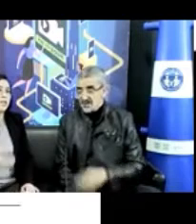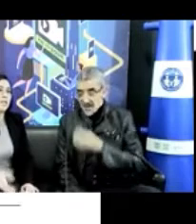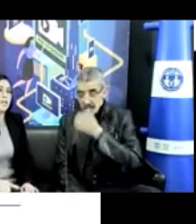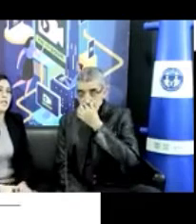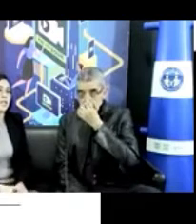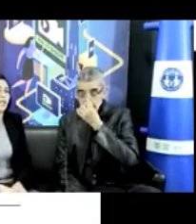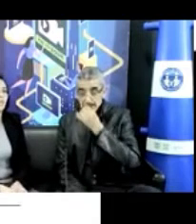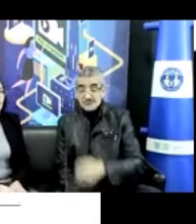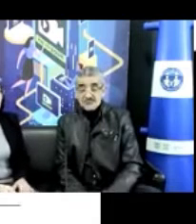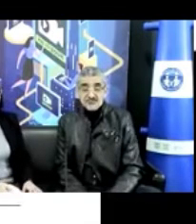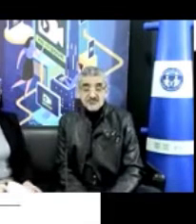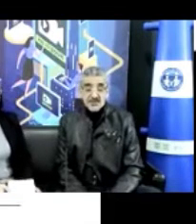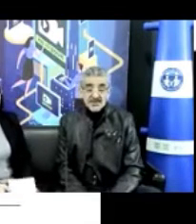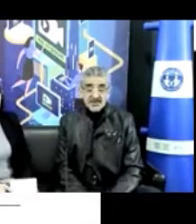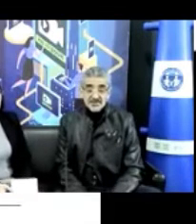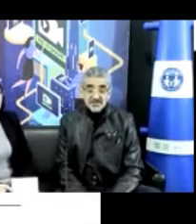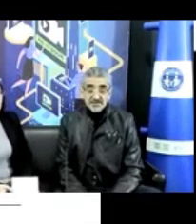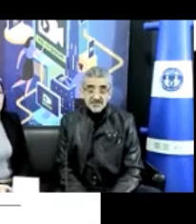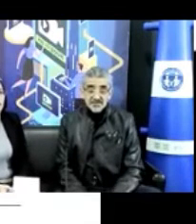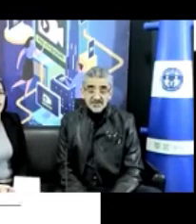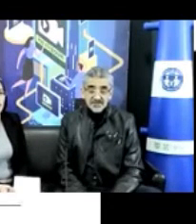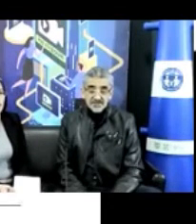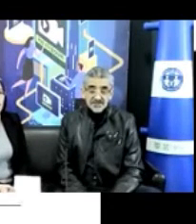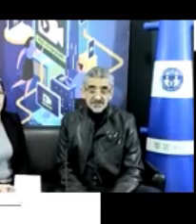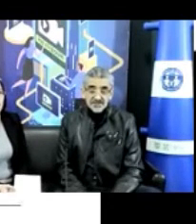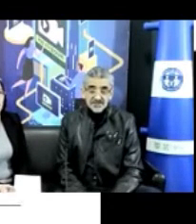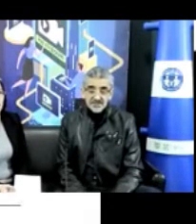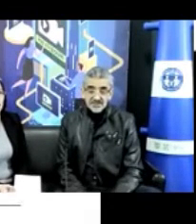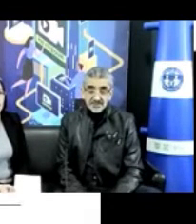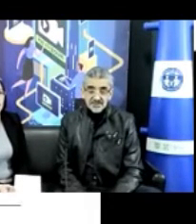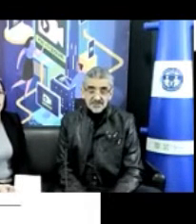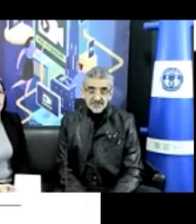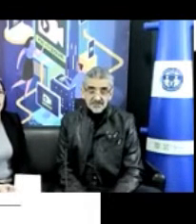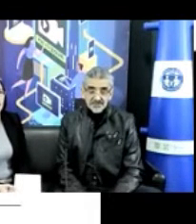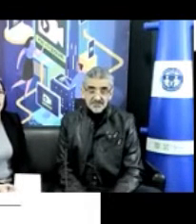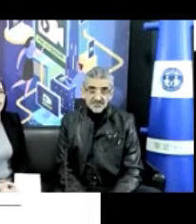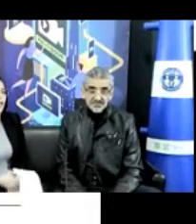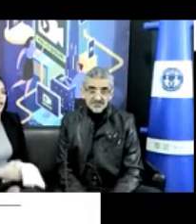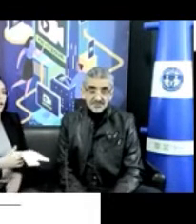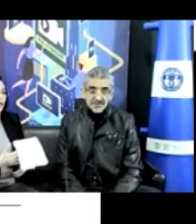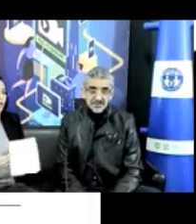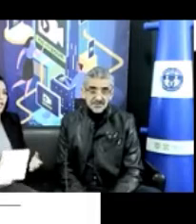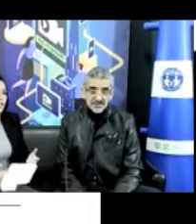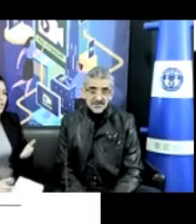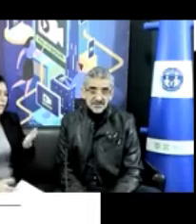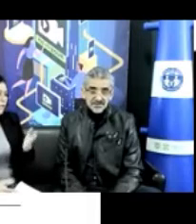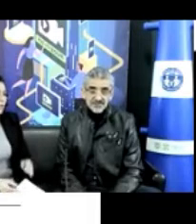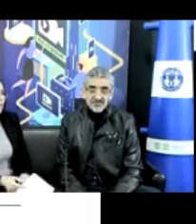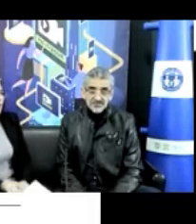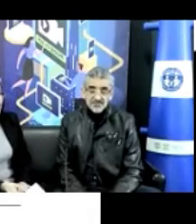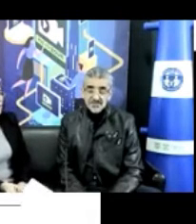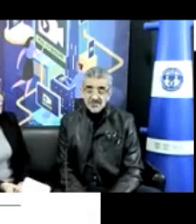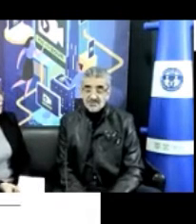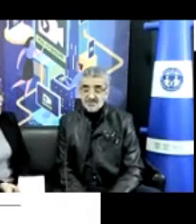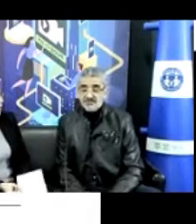Si pasamos a la siguiente, por favor, que es precisamente cuando ya estamos entrando entonces a técnicas de intervención como